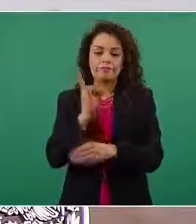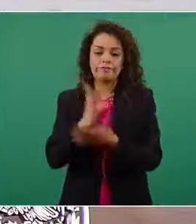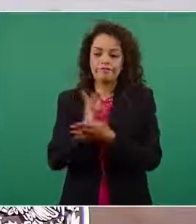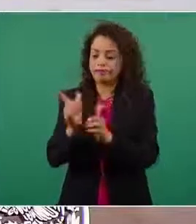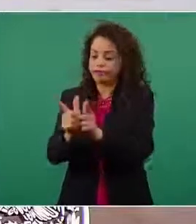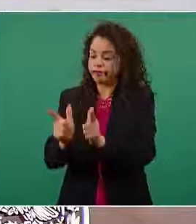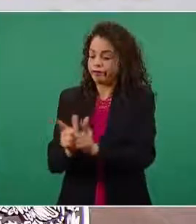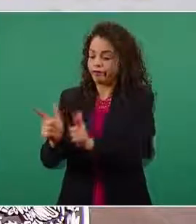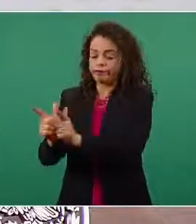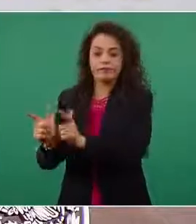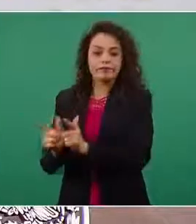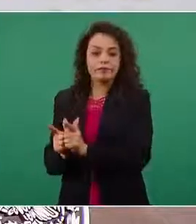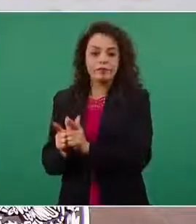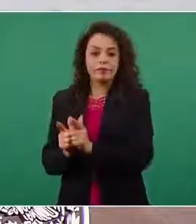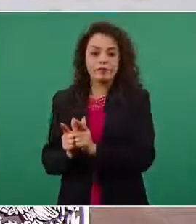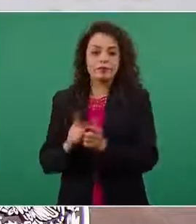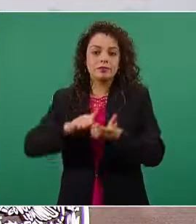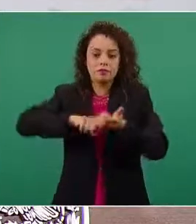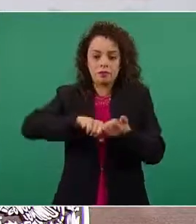políticos y económicos?